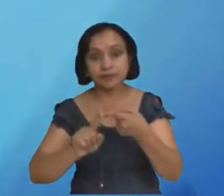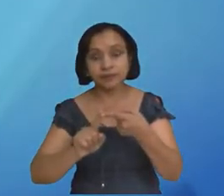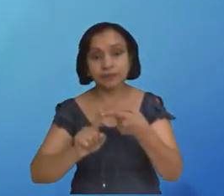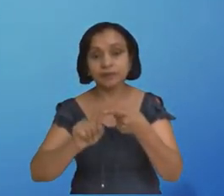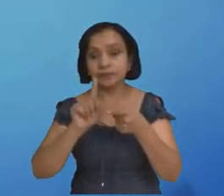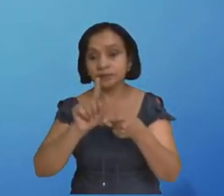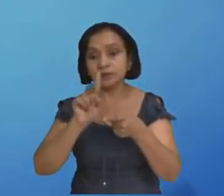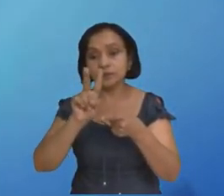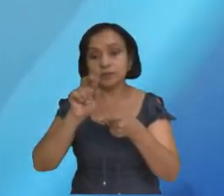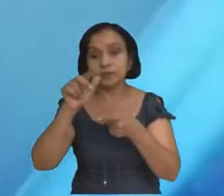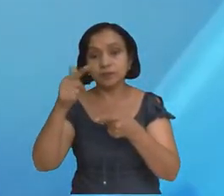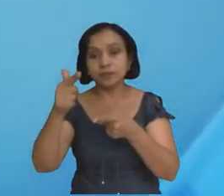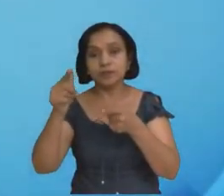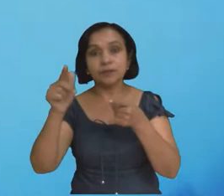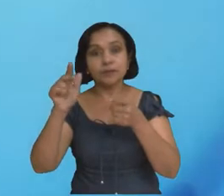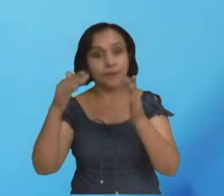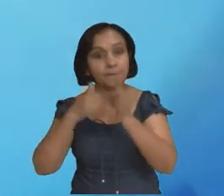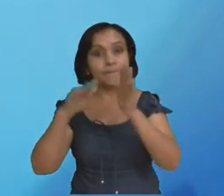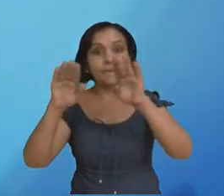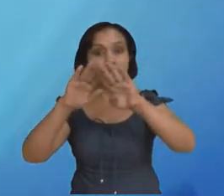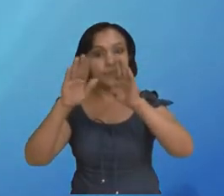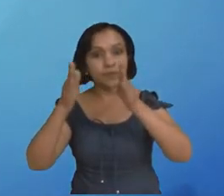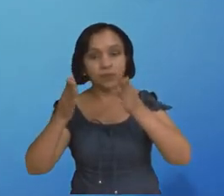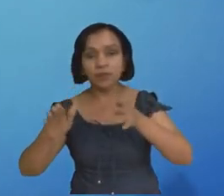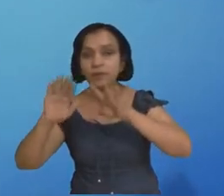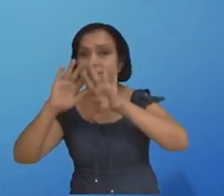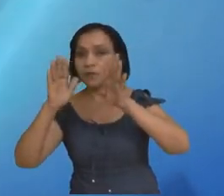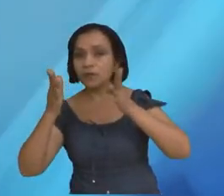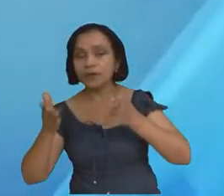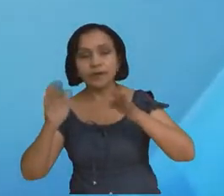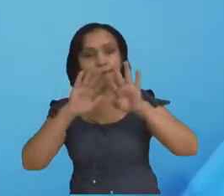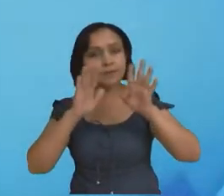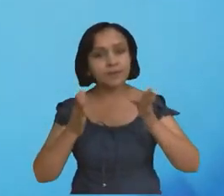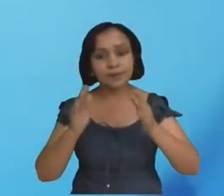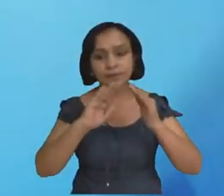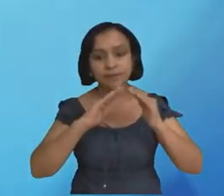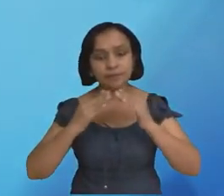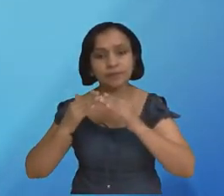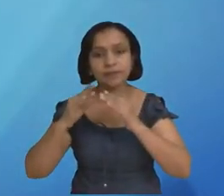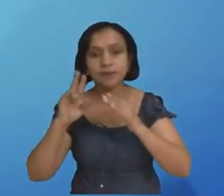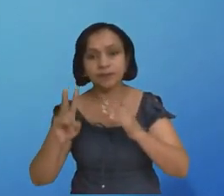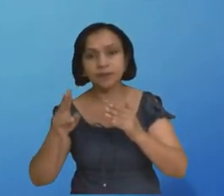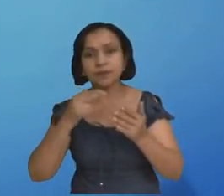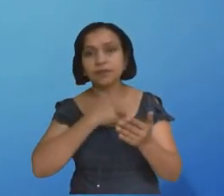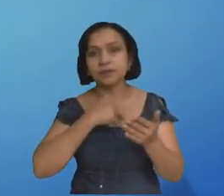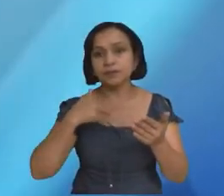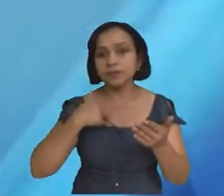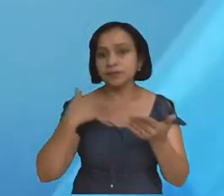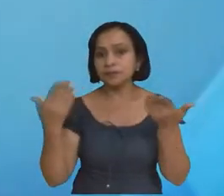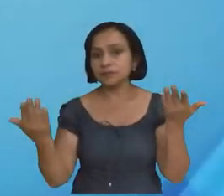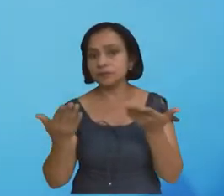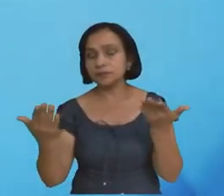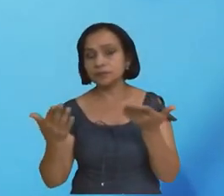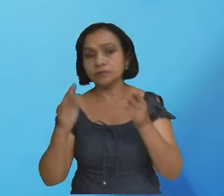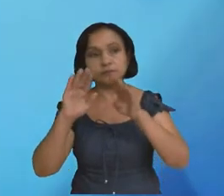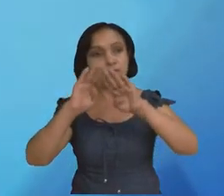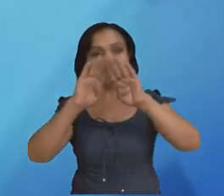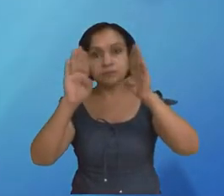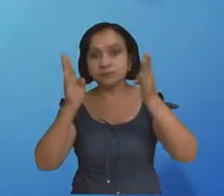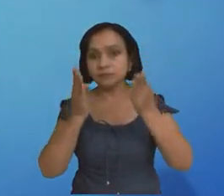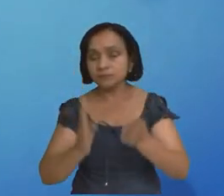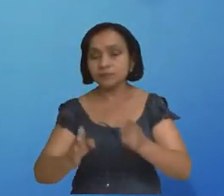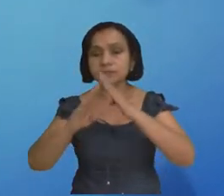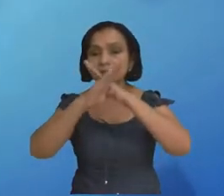mil mujeres que viven en el Distrito 2, Mujeres por la Vida, Mujeres Paz y